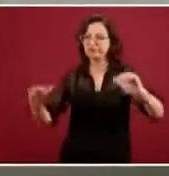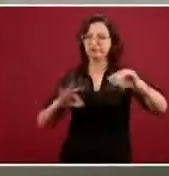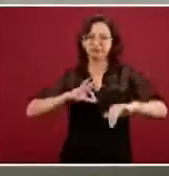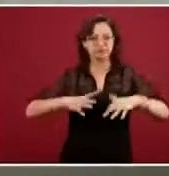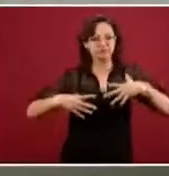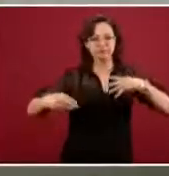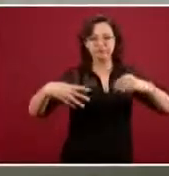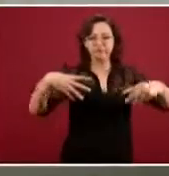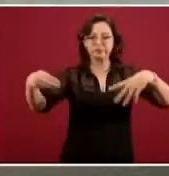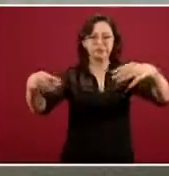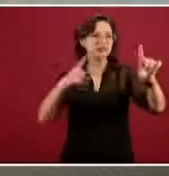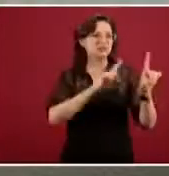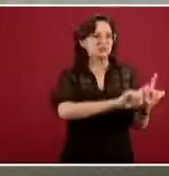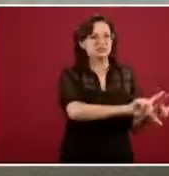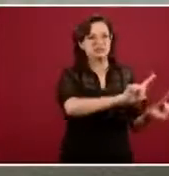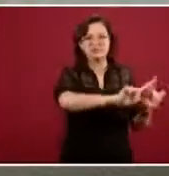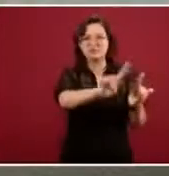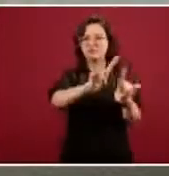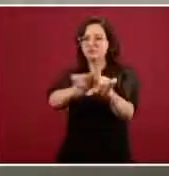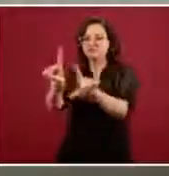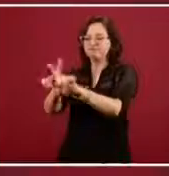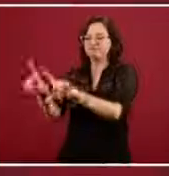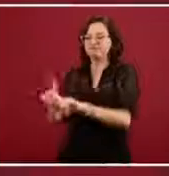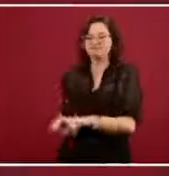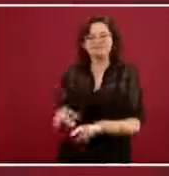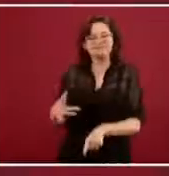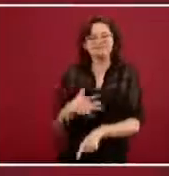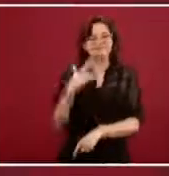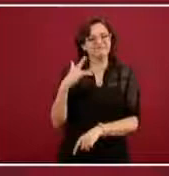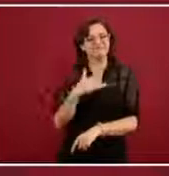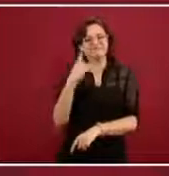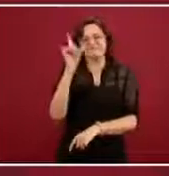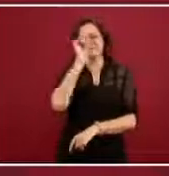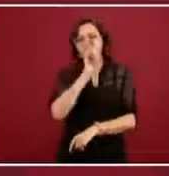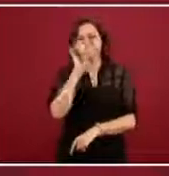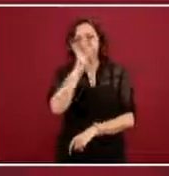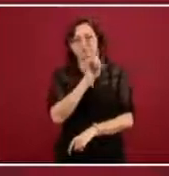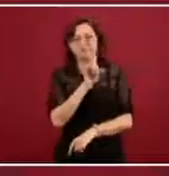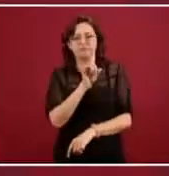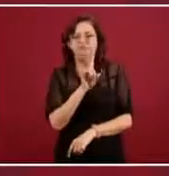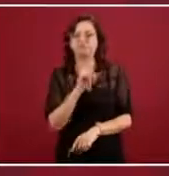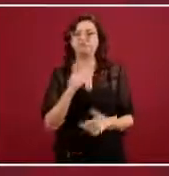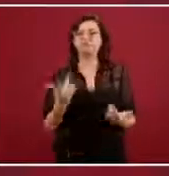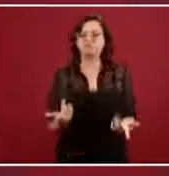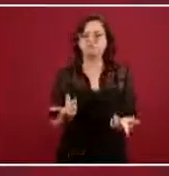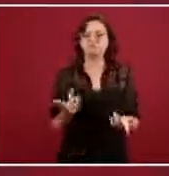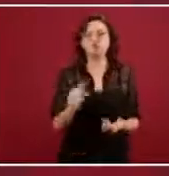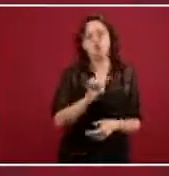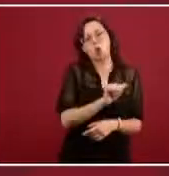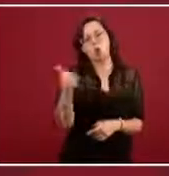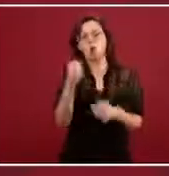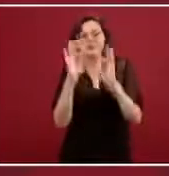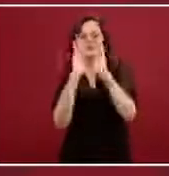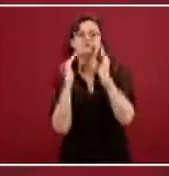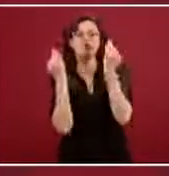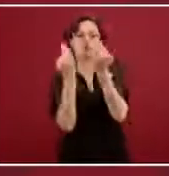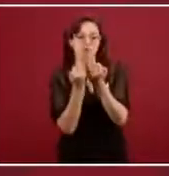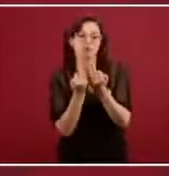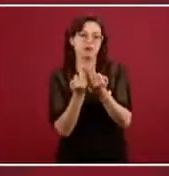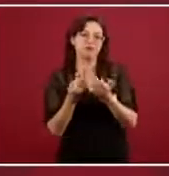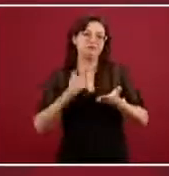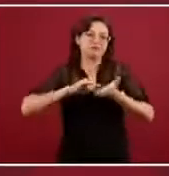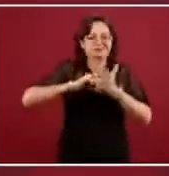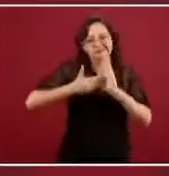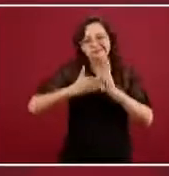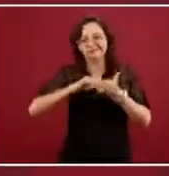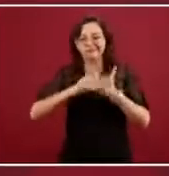de transmisión entre los distintos municipios, recomendaron utilizar otro de los componentes de la